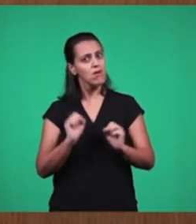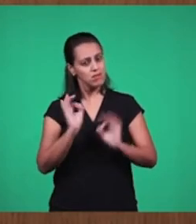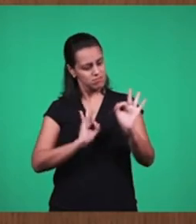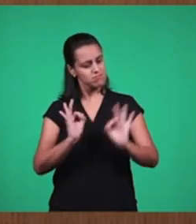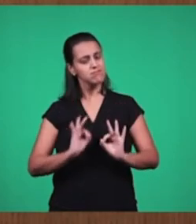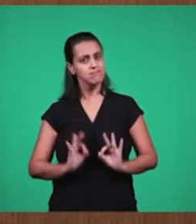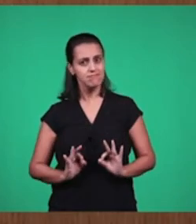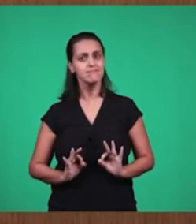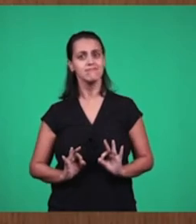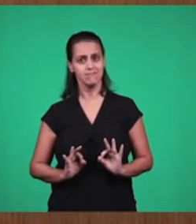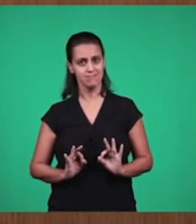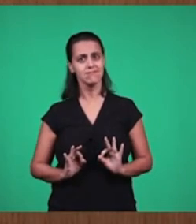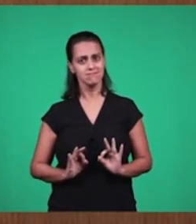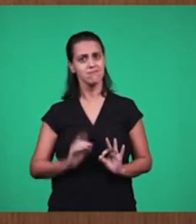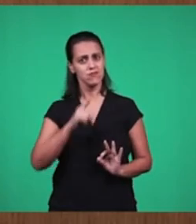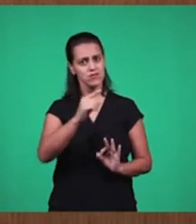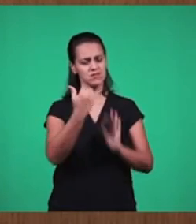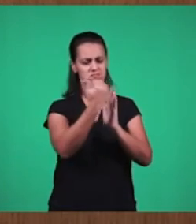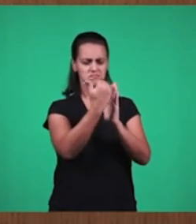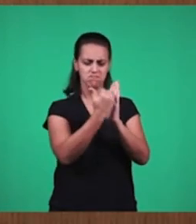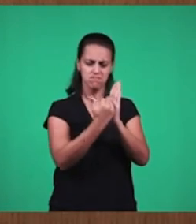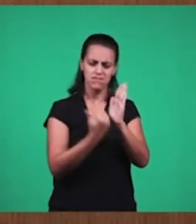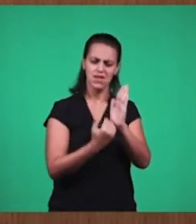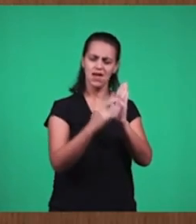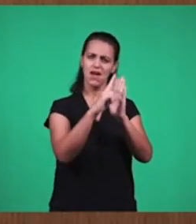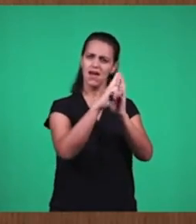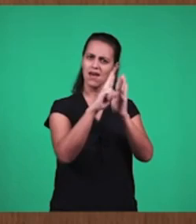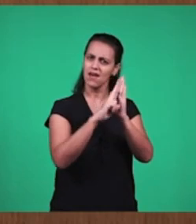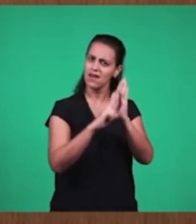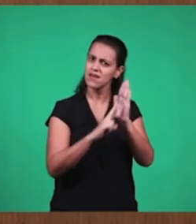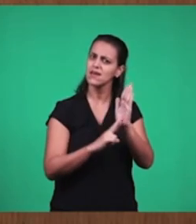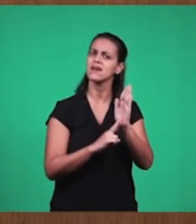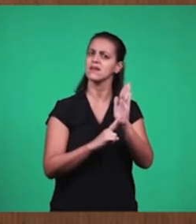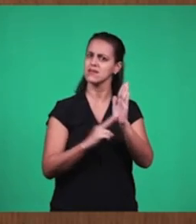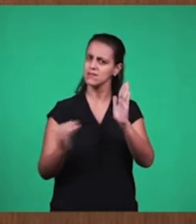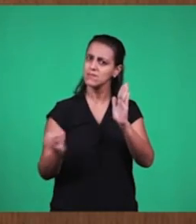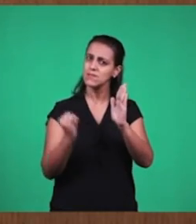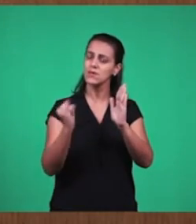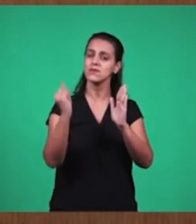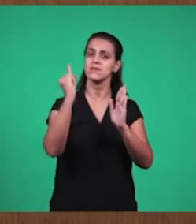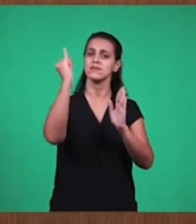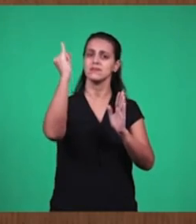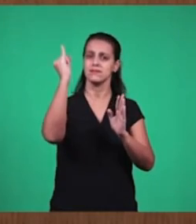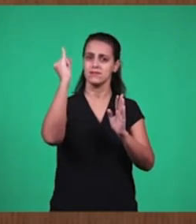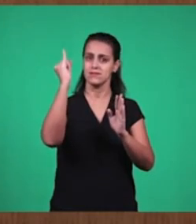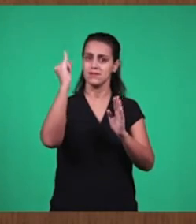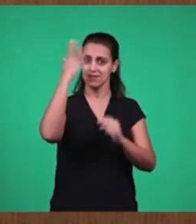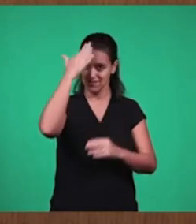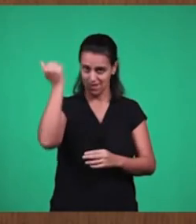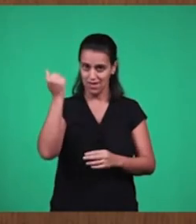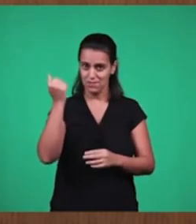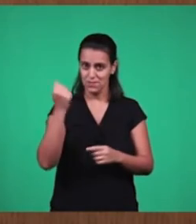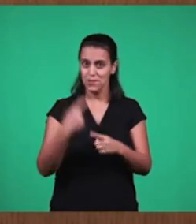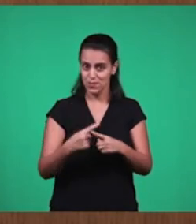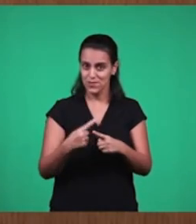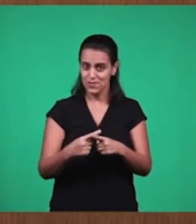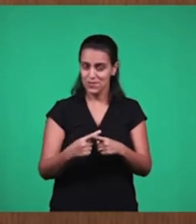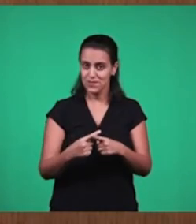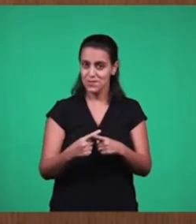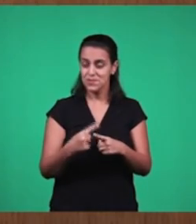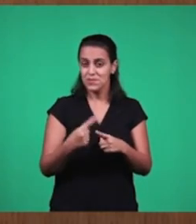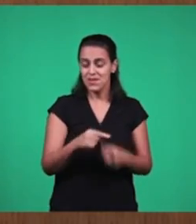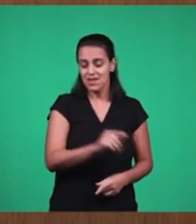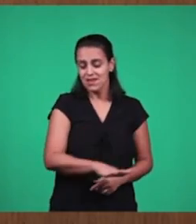organización que pueden ser establecidos, y eso es muy importante. ¿Saben por qué? Porque